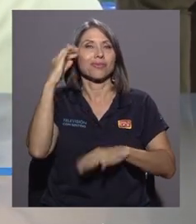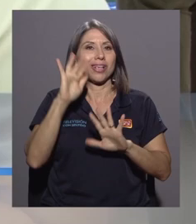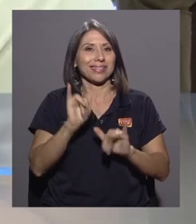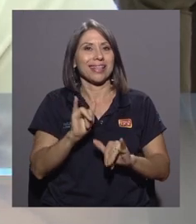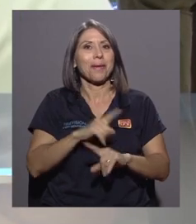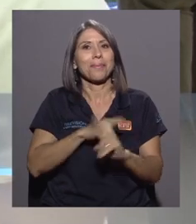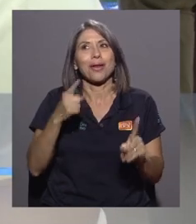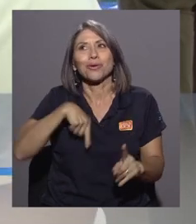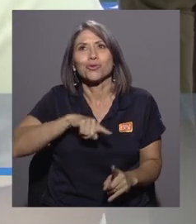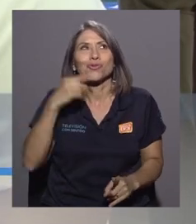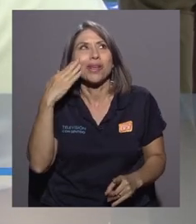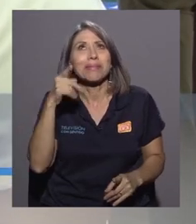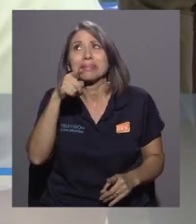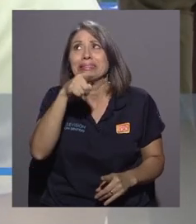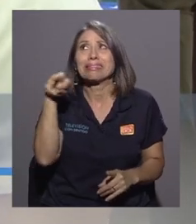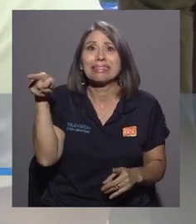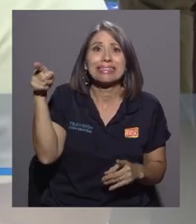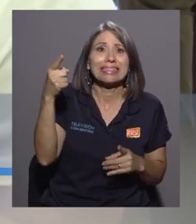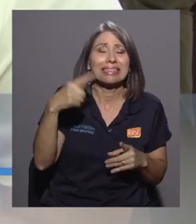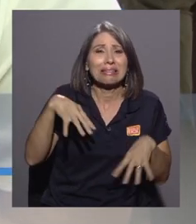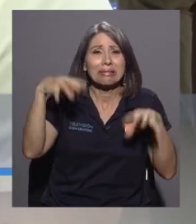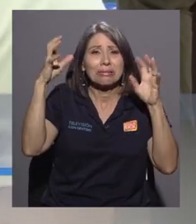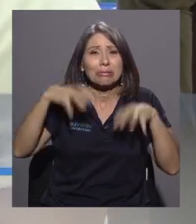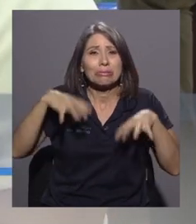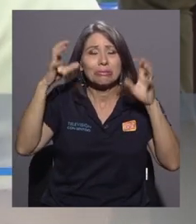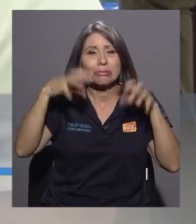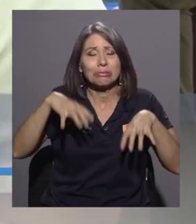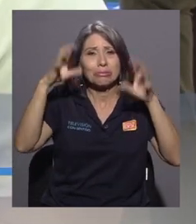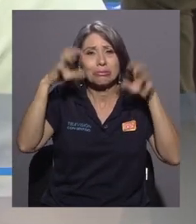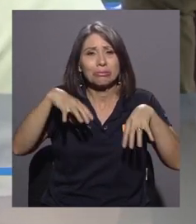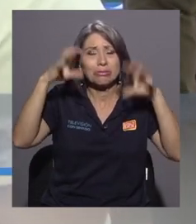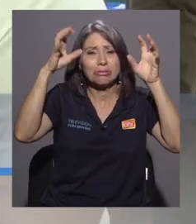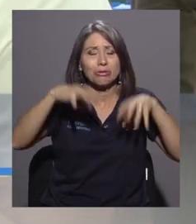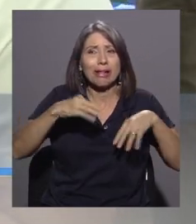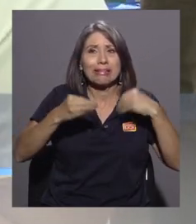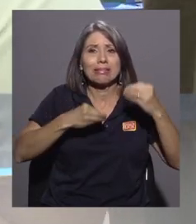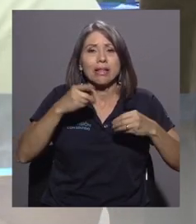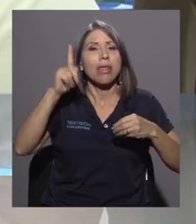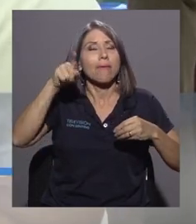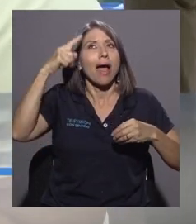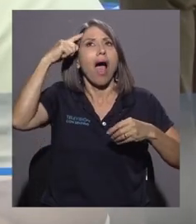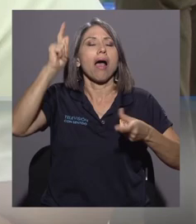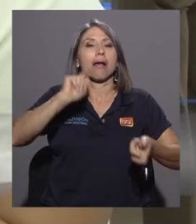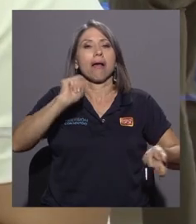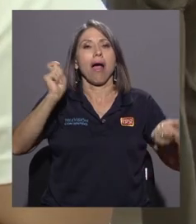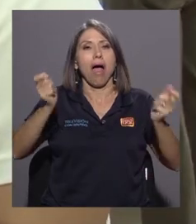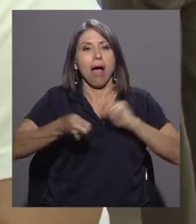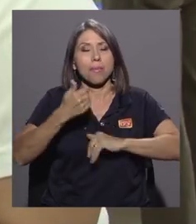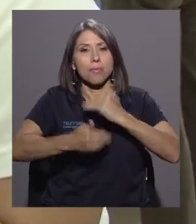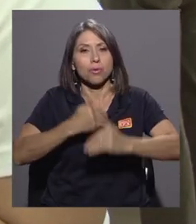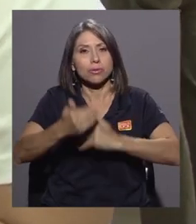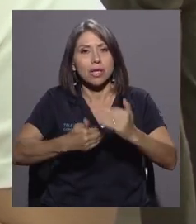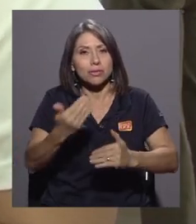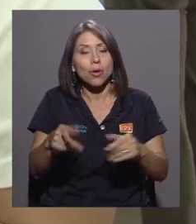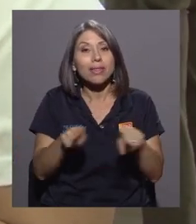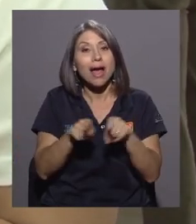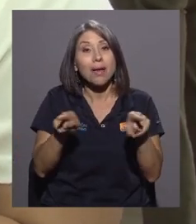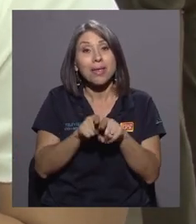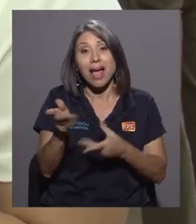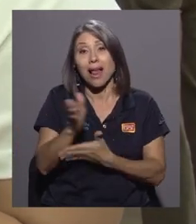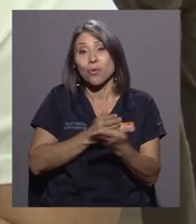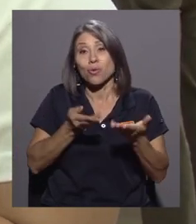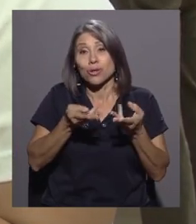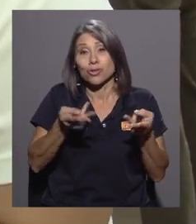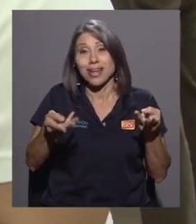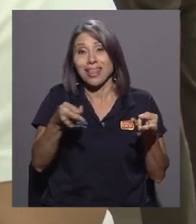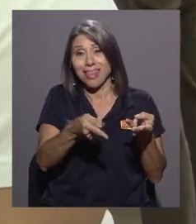con el clima. Se vino lo que fue el invierno y ahí tuvimos que cambiar el proceso totalmente, inclusive algunos de los